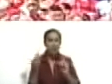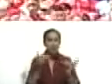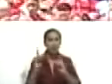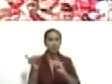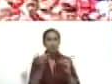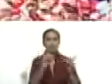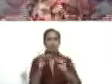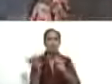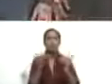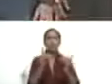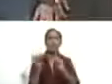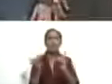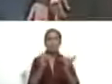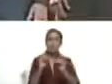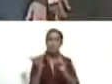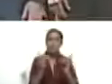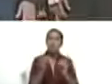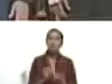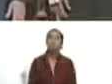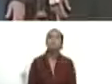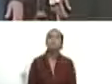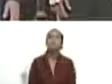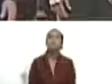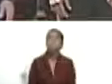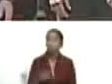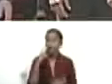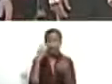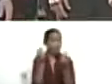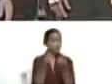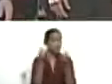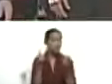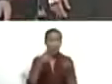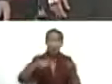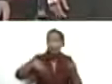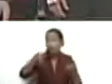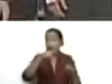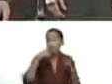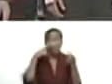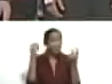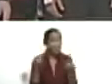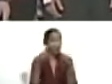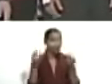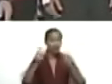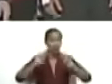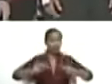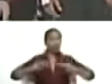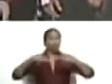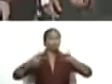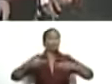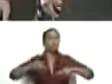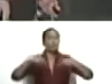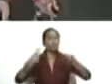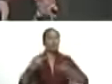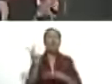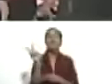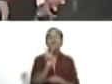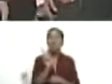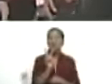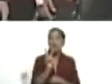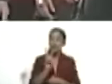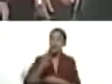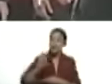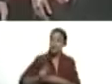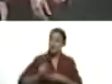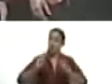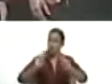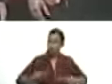elaboración colectiva y a prepararnos con las 7 transformaciones fundamentales que Venezuela necesita